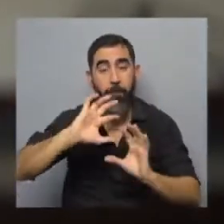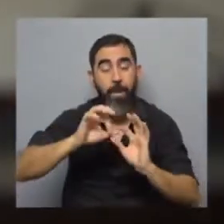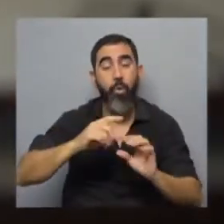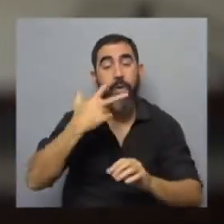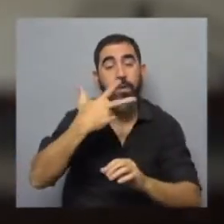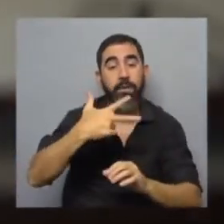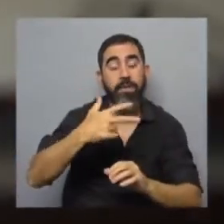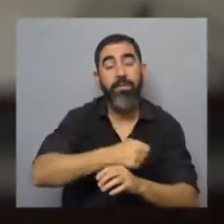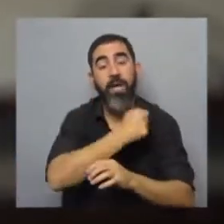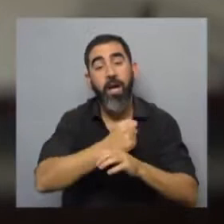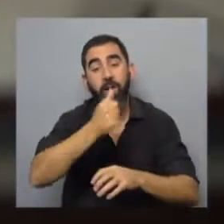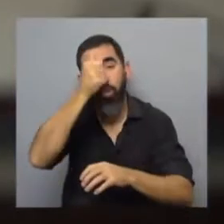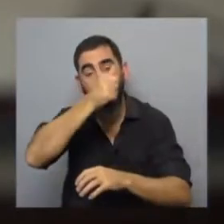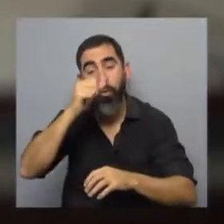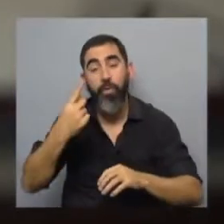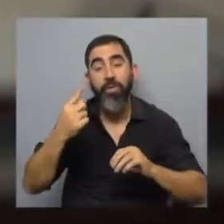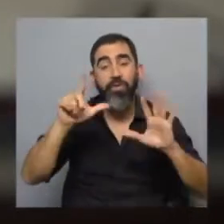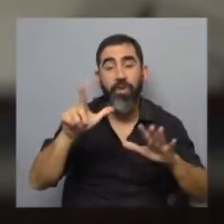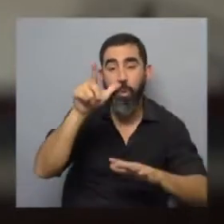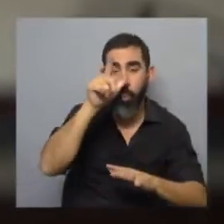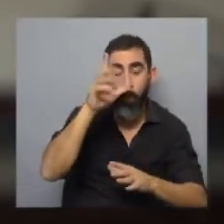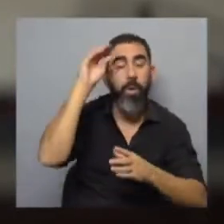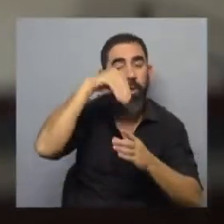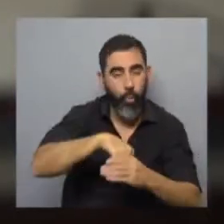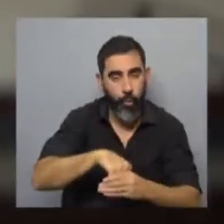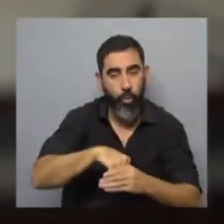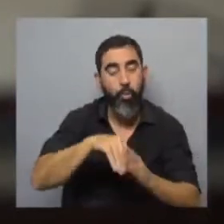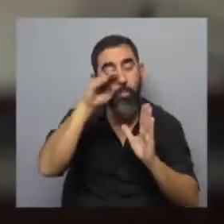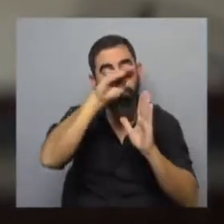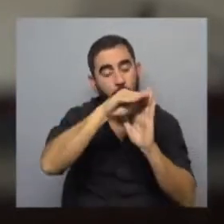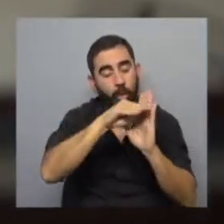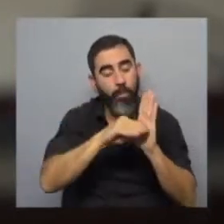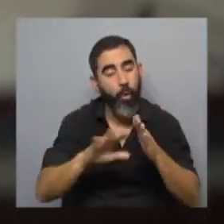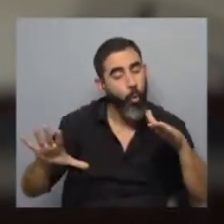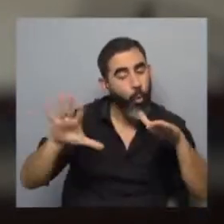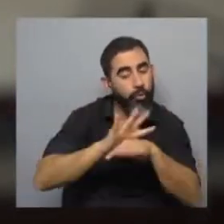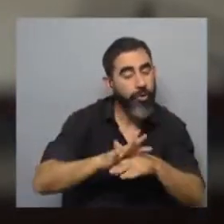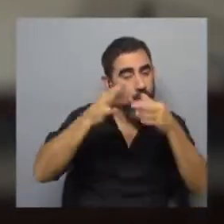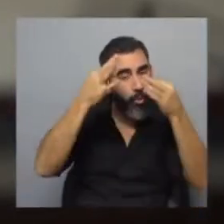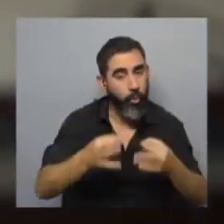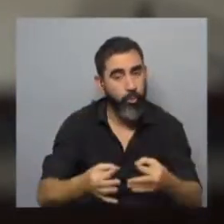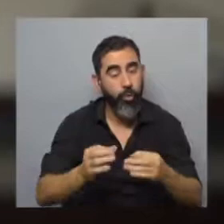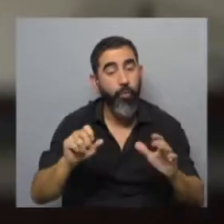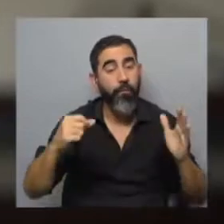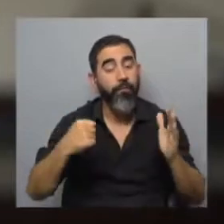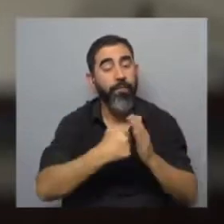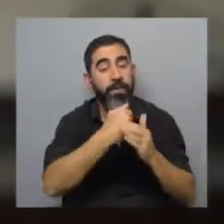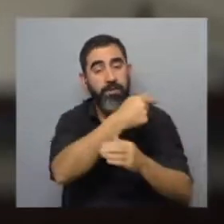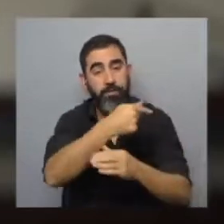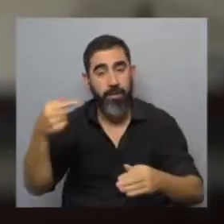al domingo 17 de julio inclusive, vamos a hacer una programación que coincide con la que tenemos los fines de